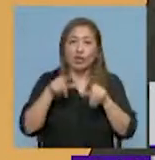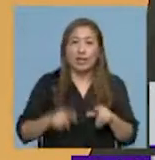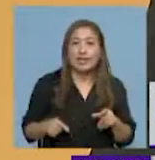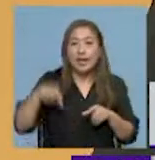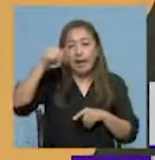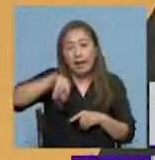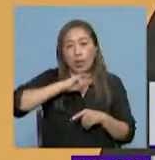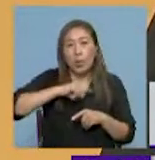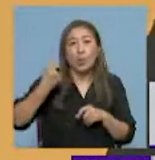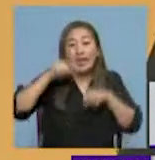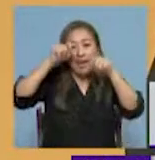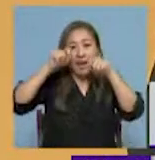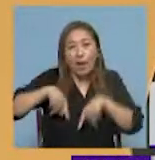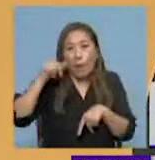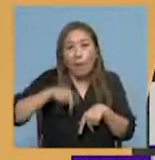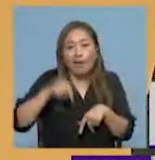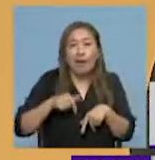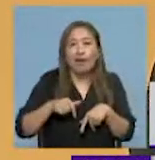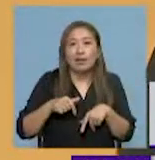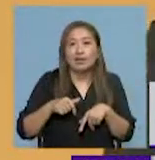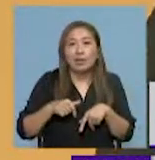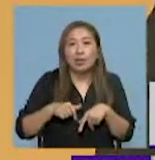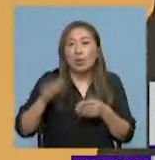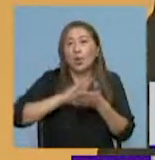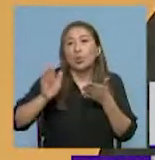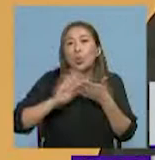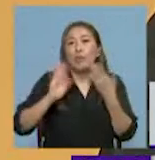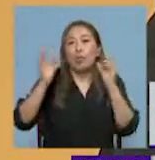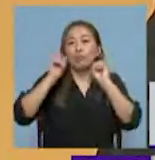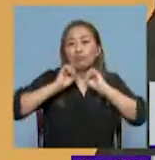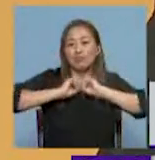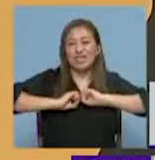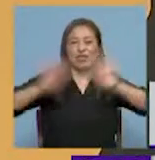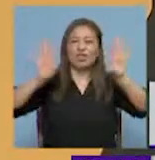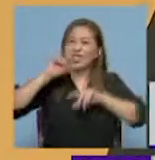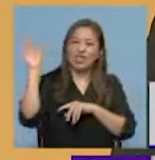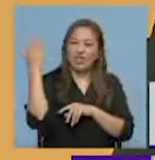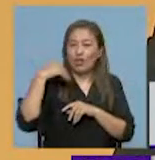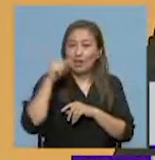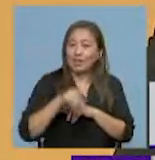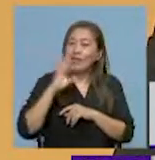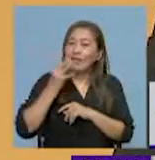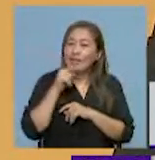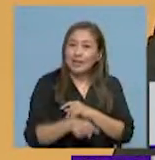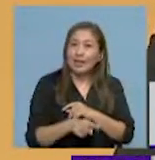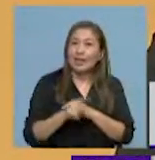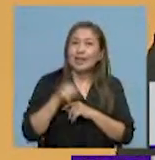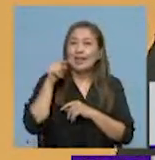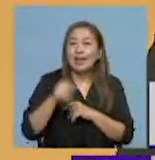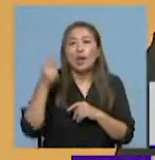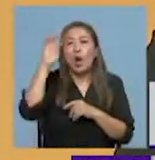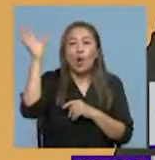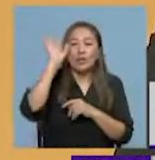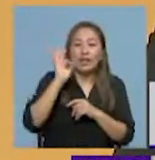que juzgo iba a ser en este caso una nueva polémica país es porque realmente están los que piensan